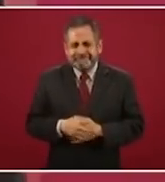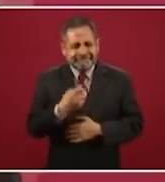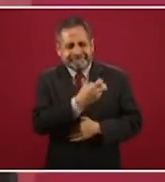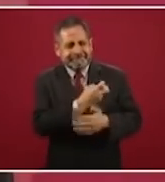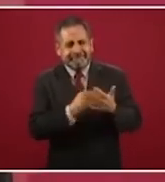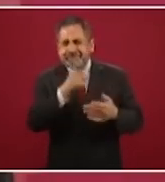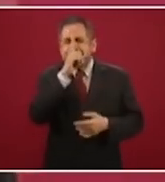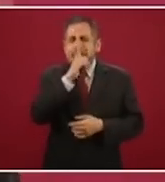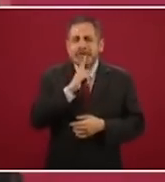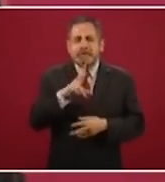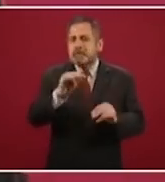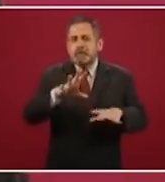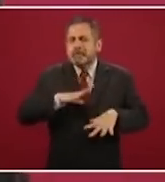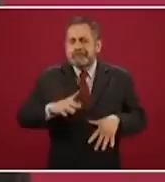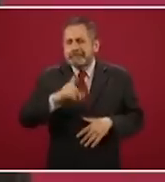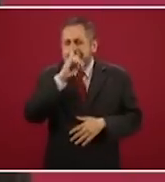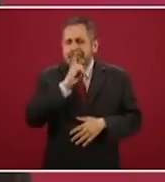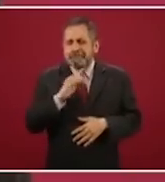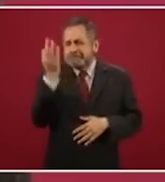no existe.